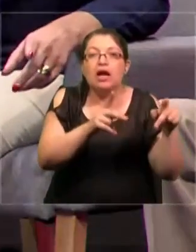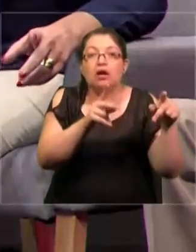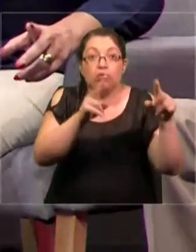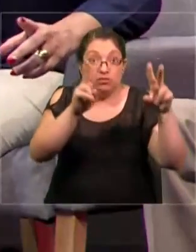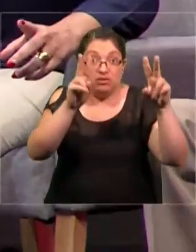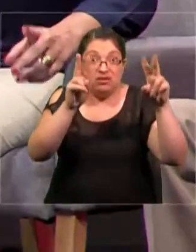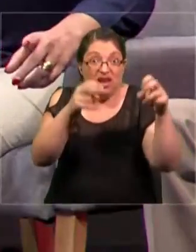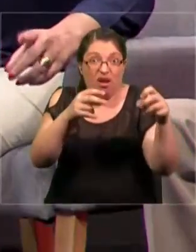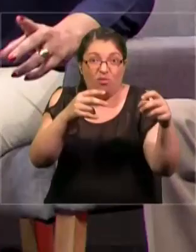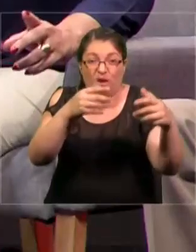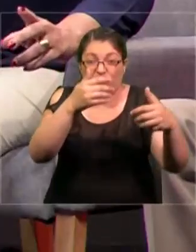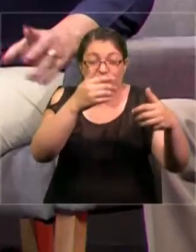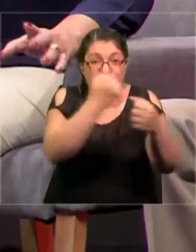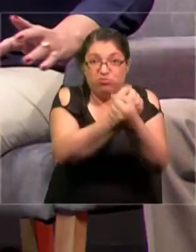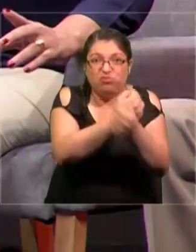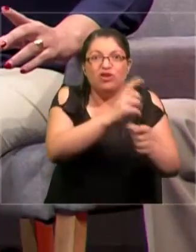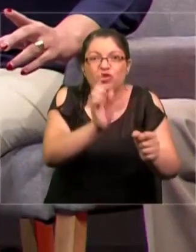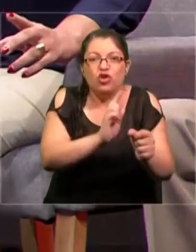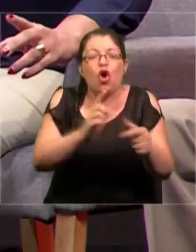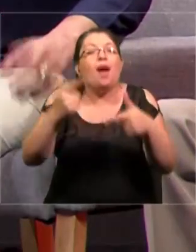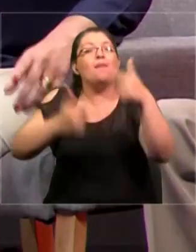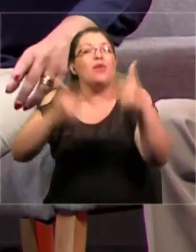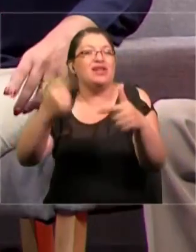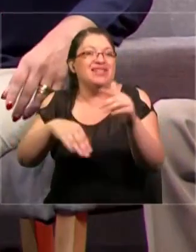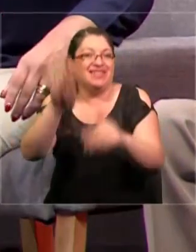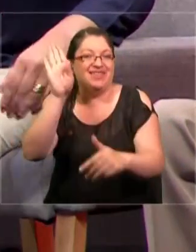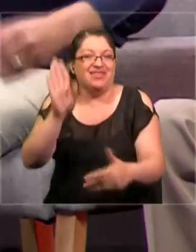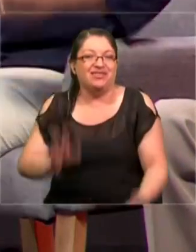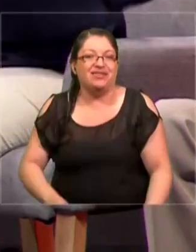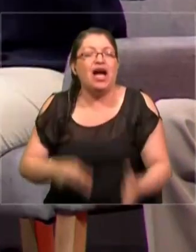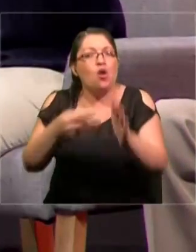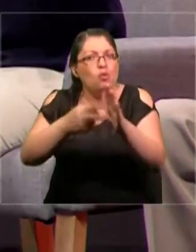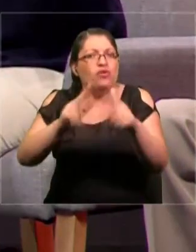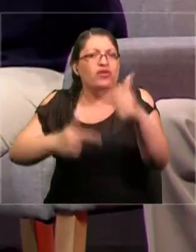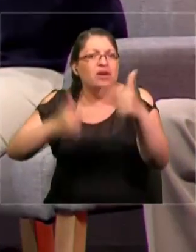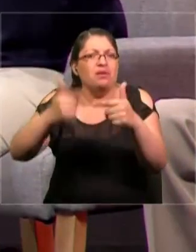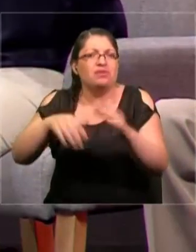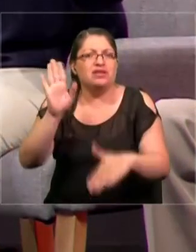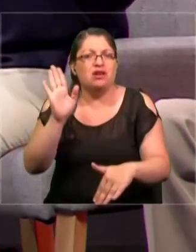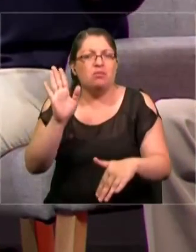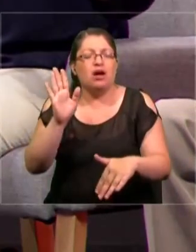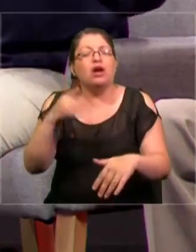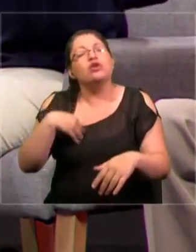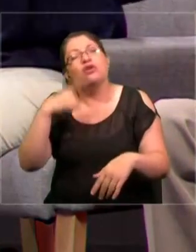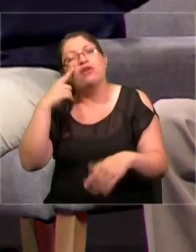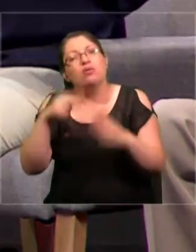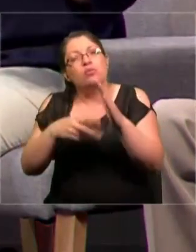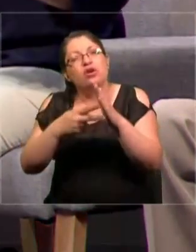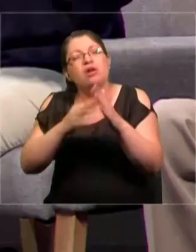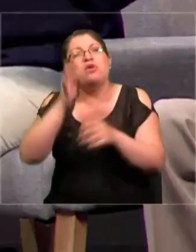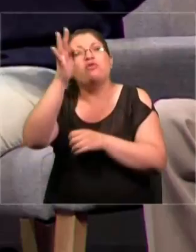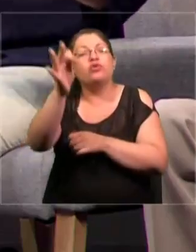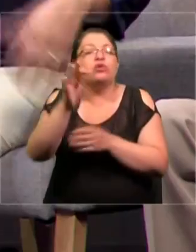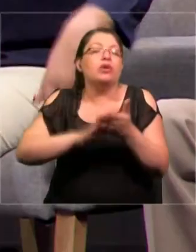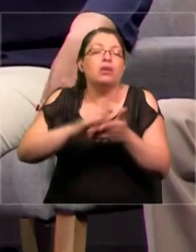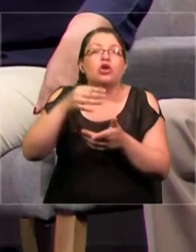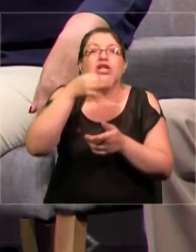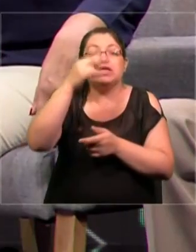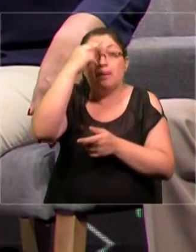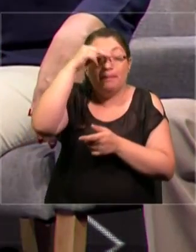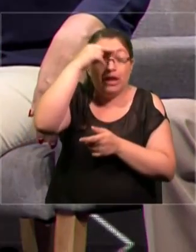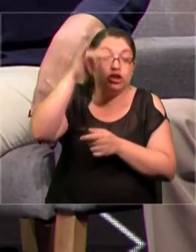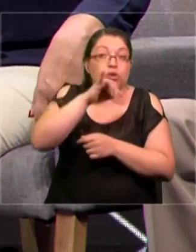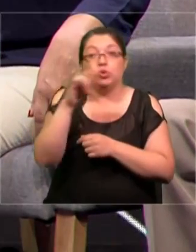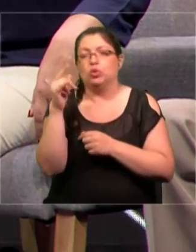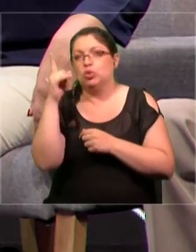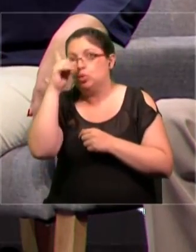policial, sino que es político principalmente. Uno de los problemas que uno ve de acá al futuro, cuando todo el mundo dice, bueno, marzo se va a venir muy